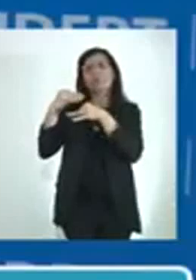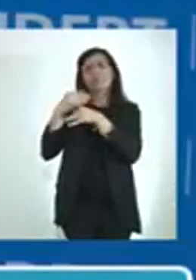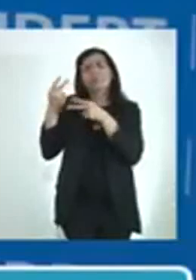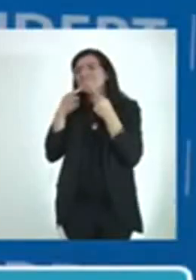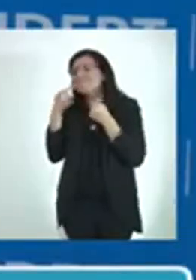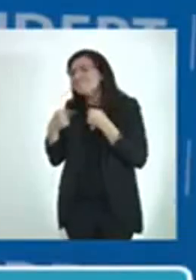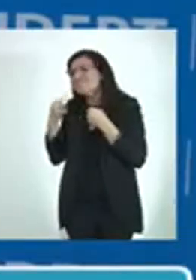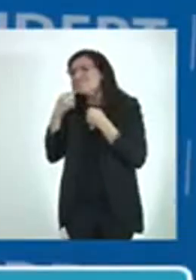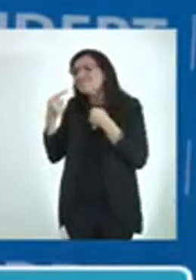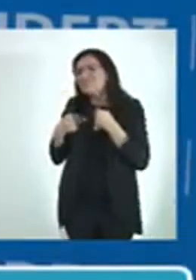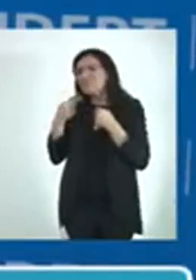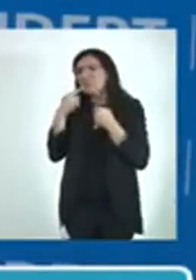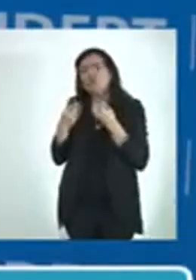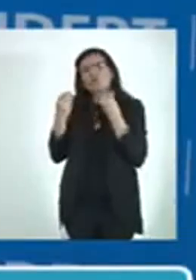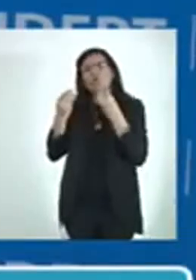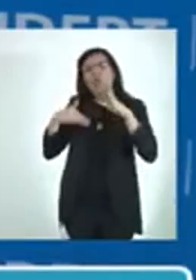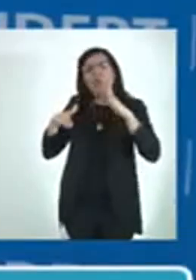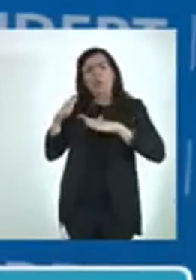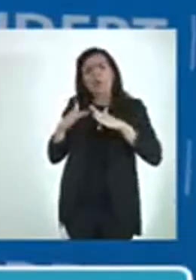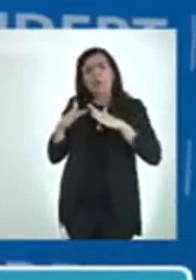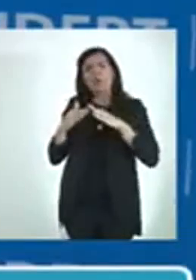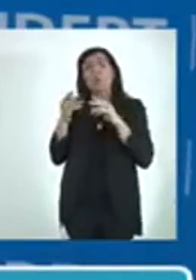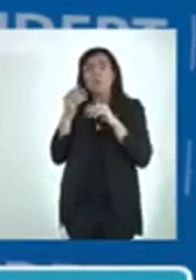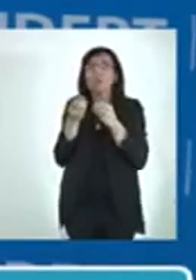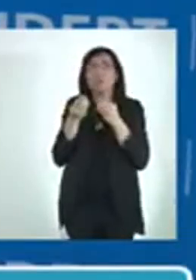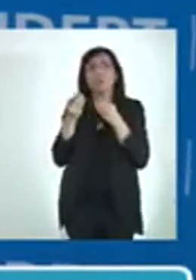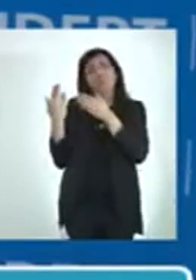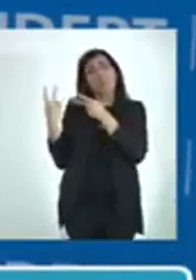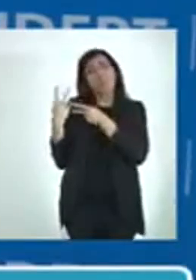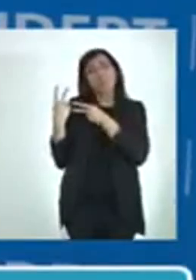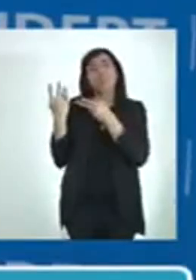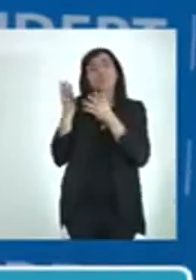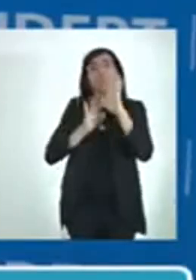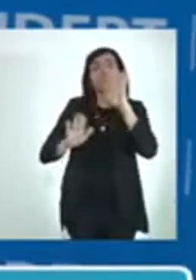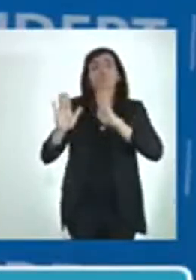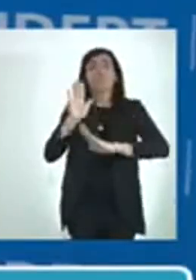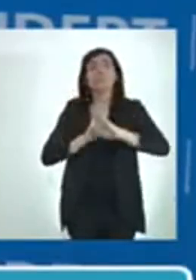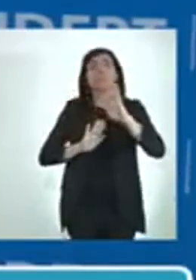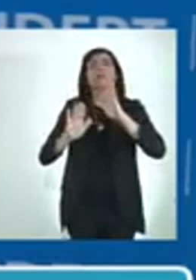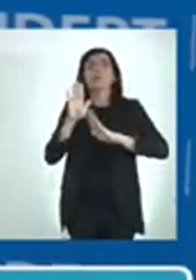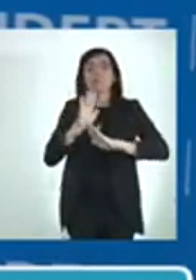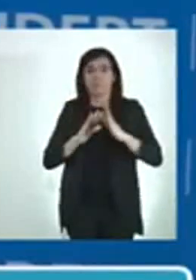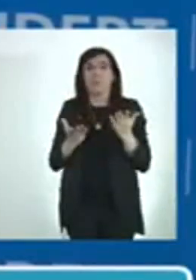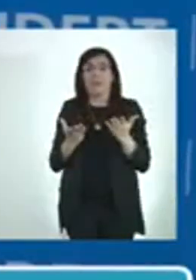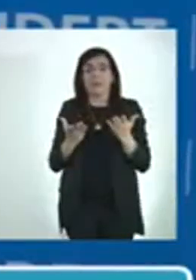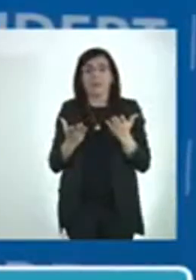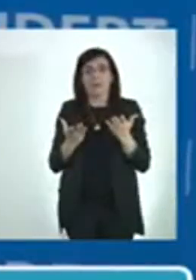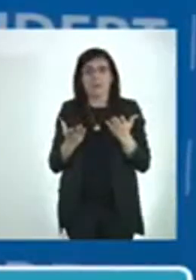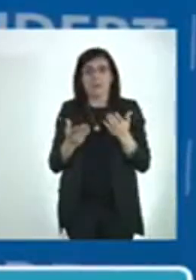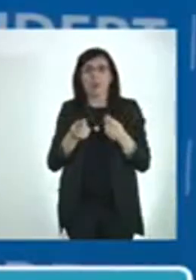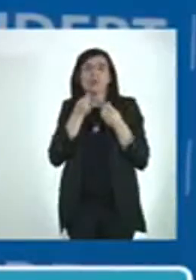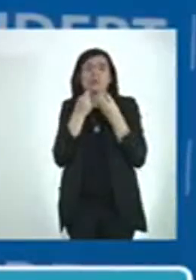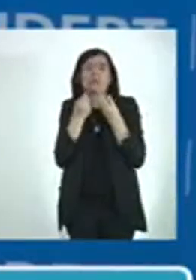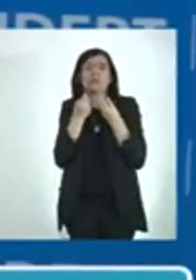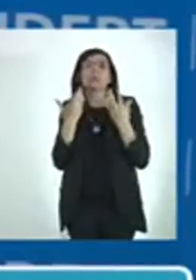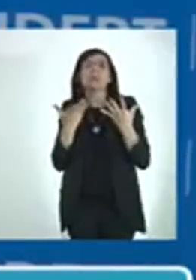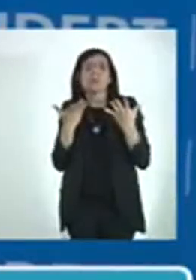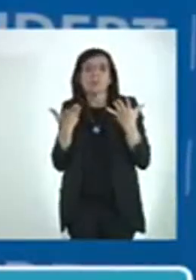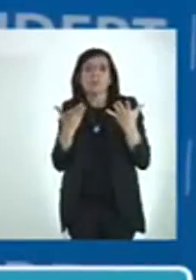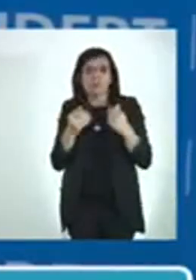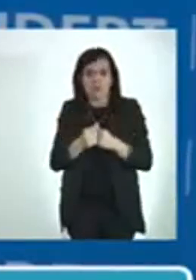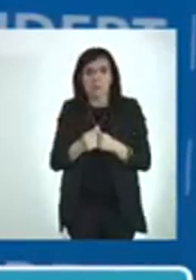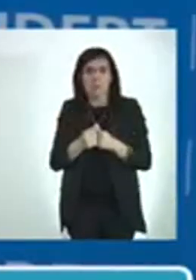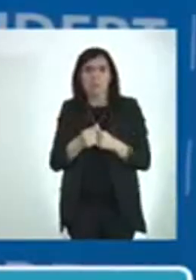era un ciclo básico, entonces adaptamos los contenidos, vimos de qué recursos nos valemos, hicimos una planificación, fuimos de a poco viendo